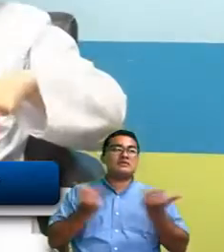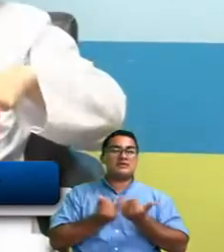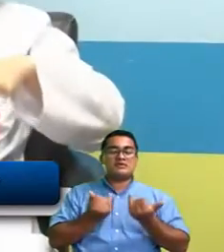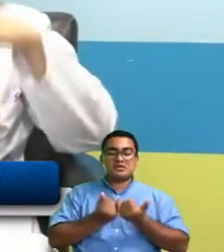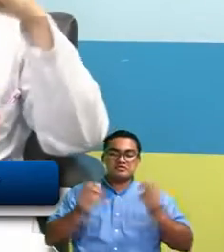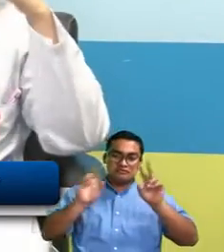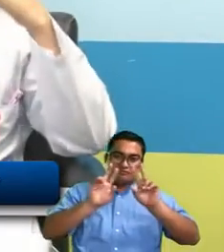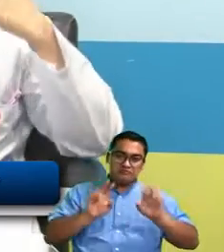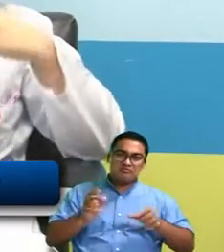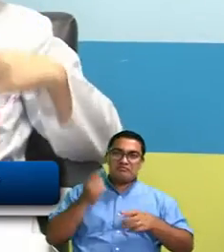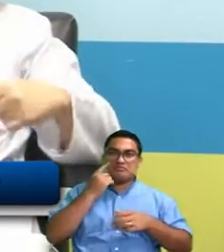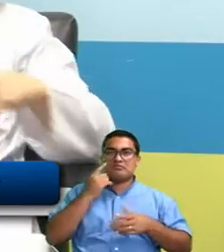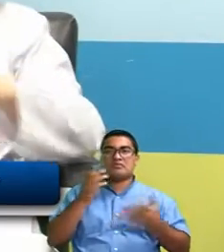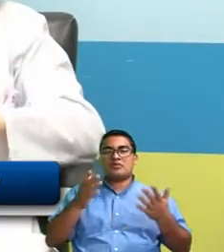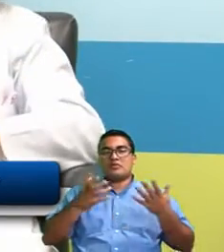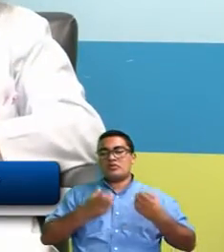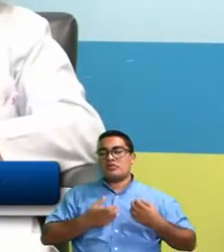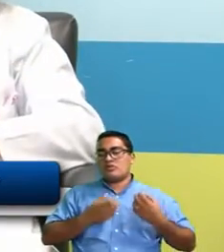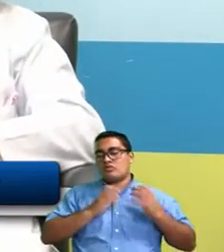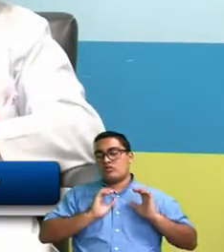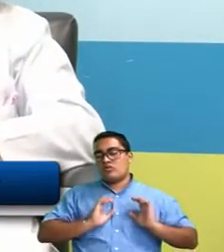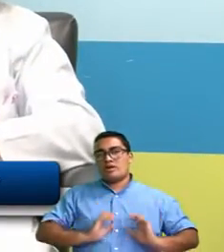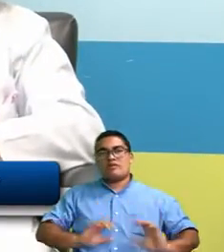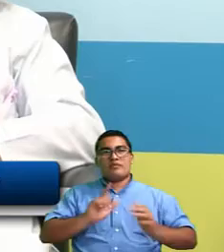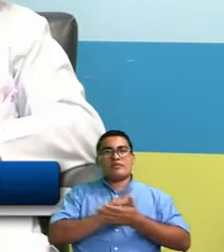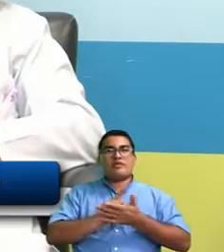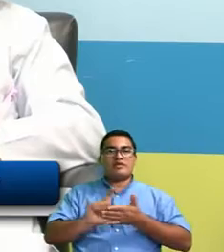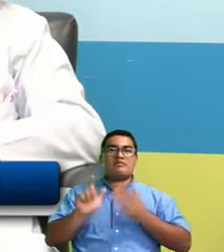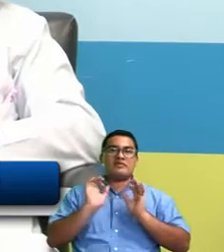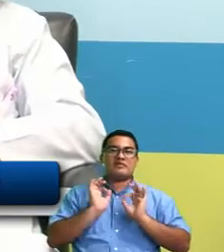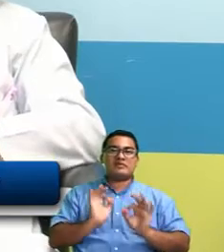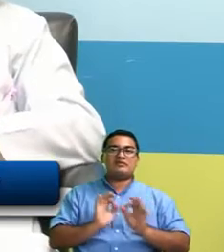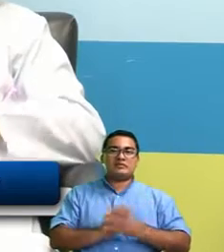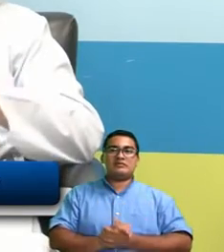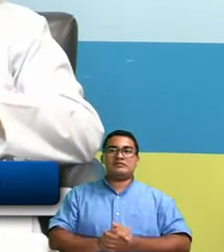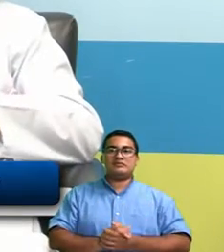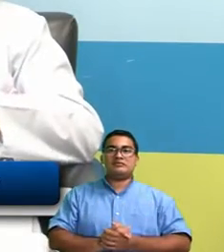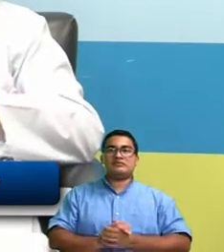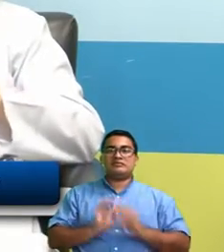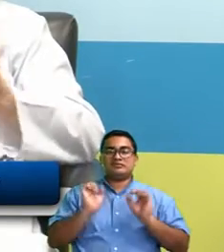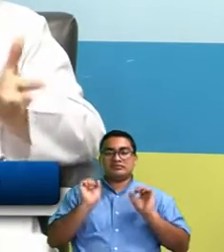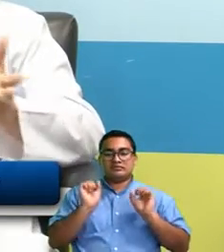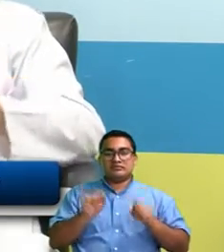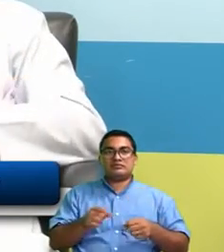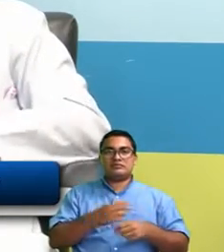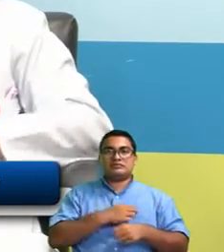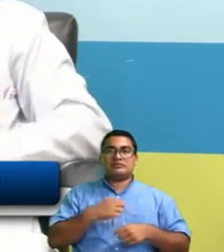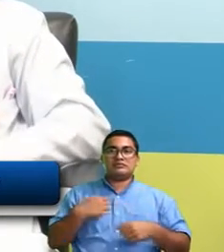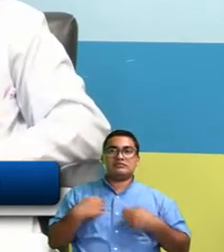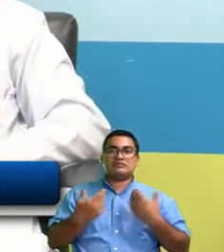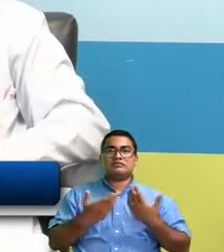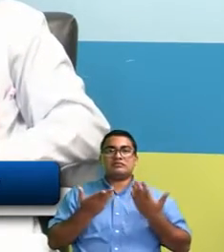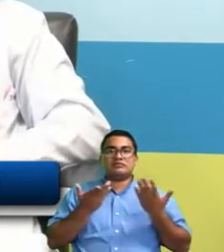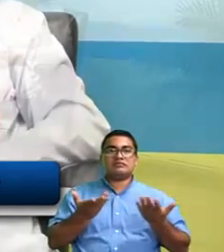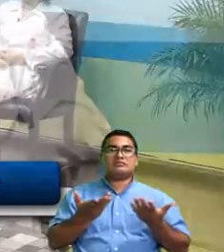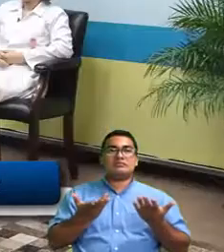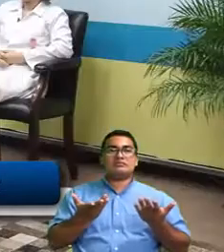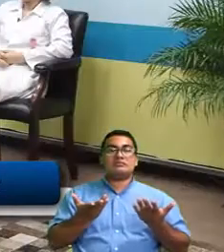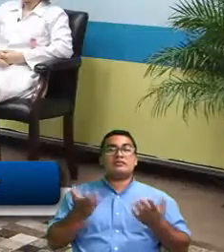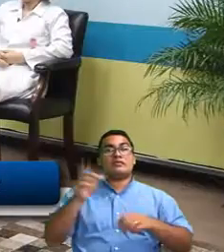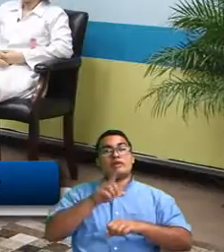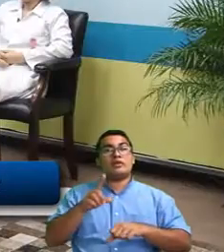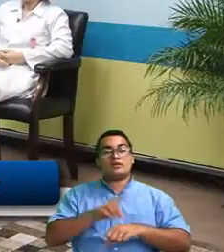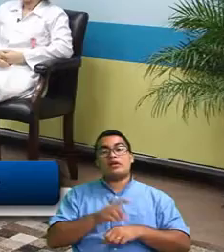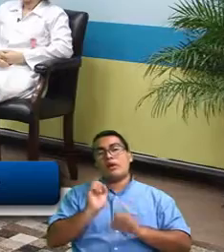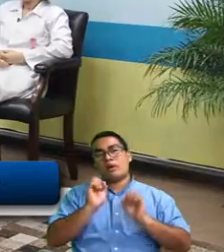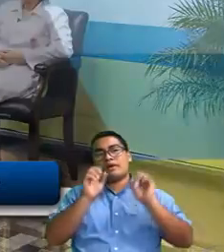general para ver que los otros órganos estén limpios. Eso que le quería decir. ¿Ya? Y poder ver, determinar hasta dónde se extiende la enfermedad. Ok, doctora, vamos a